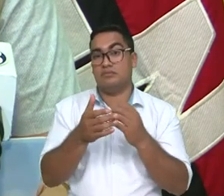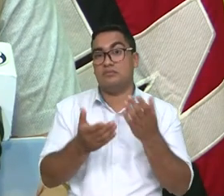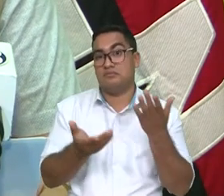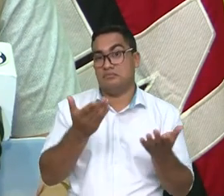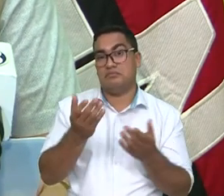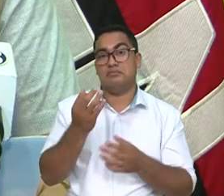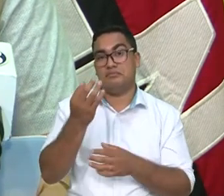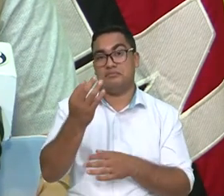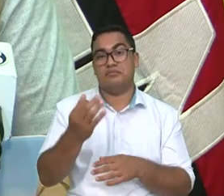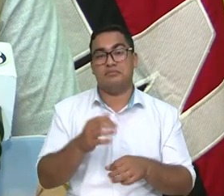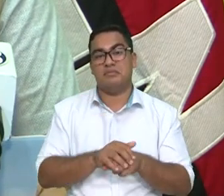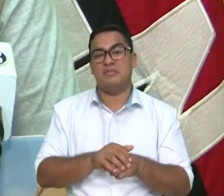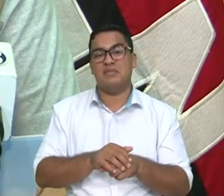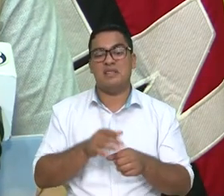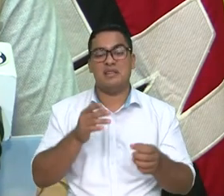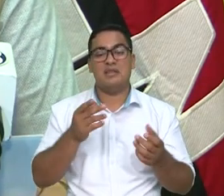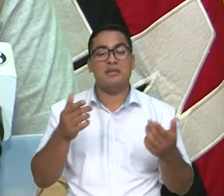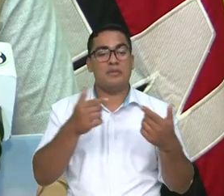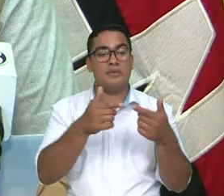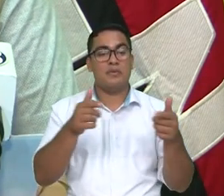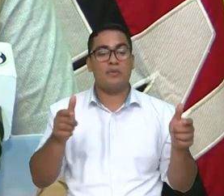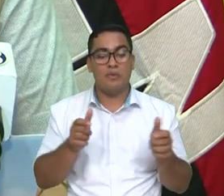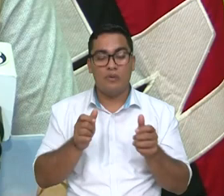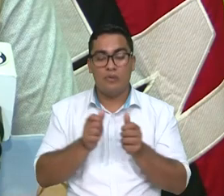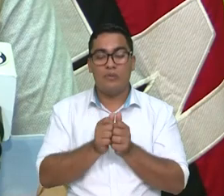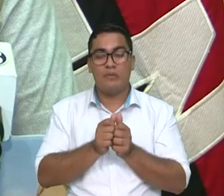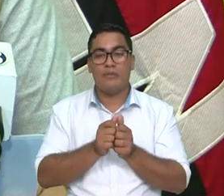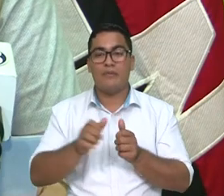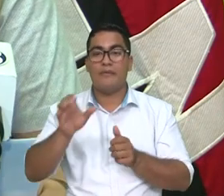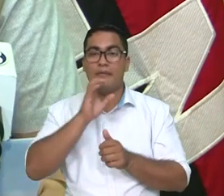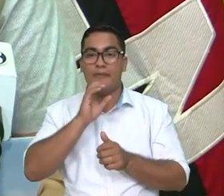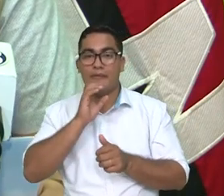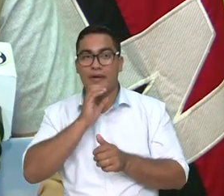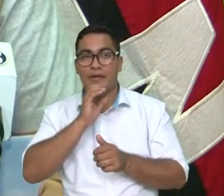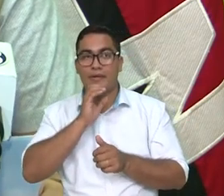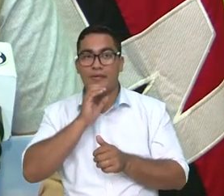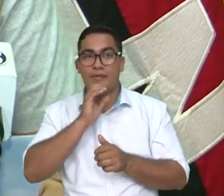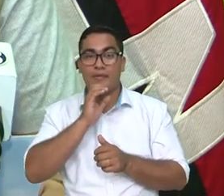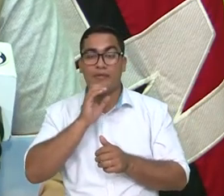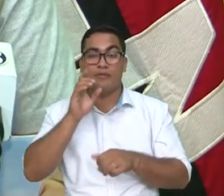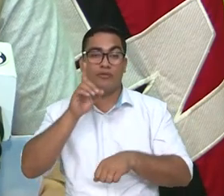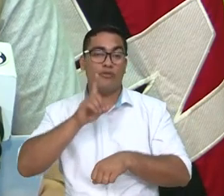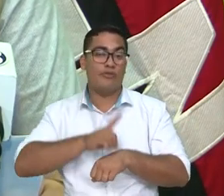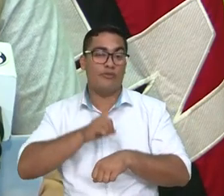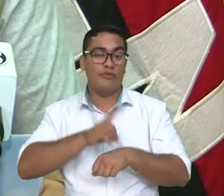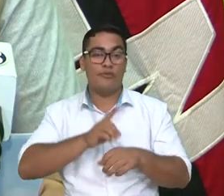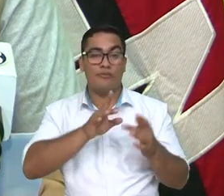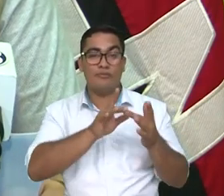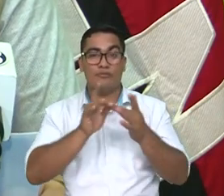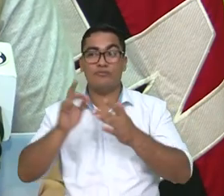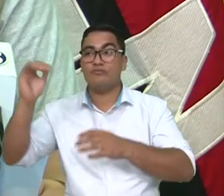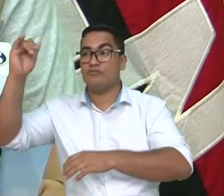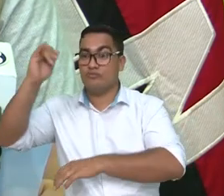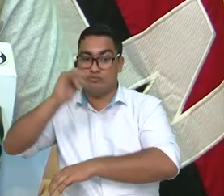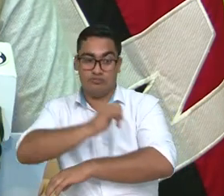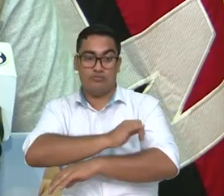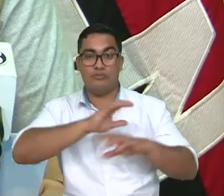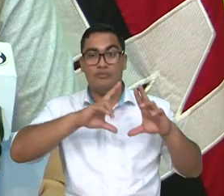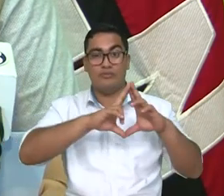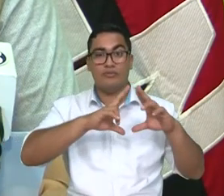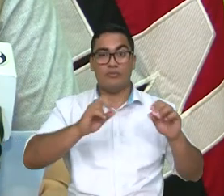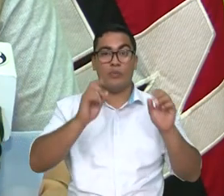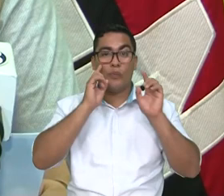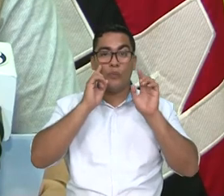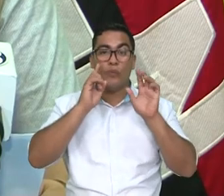se tiene la visita de la Brigada de Especialistas Cubanos el día de hoy, que vienen a intercambiar para fortalecer medidas preventivas a